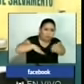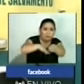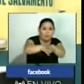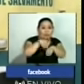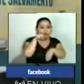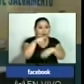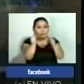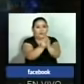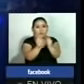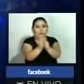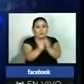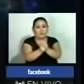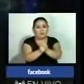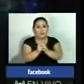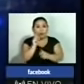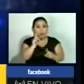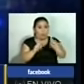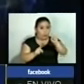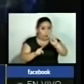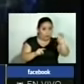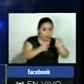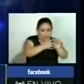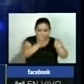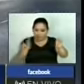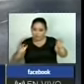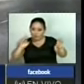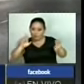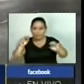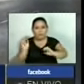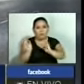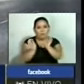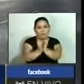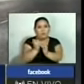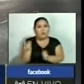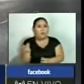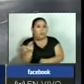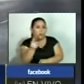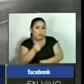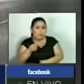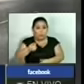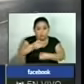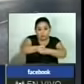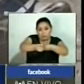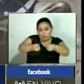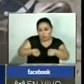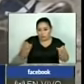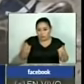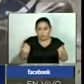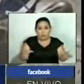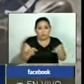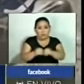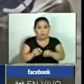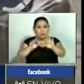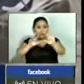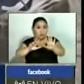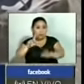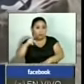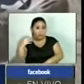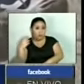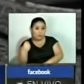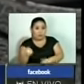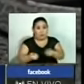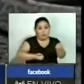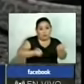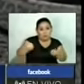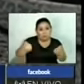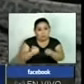principales causantes. Del 1 de enero al 3 de mayo de este año, la División de Tránsito Terrestre contabiliza 810